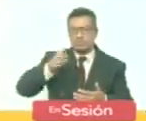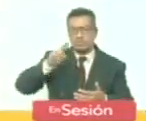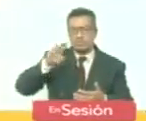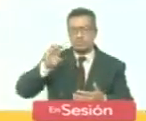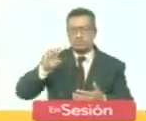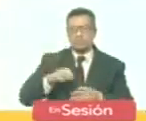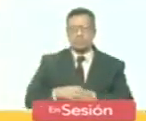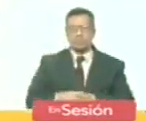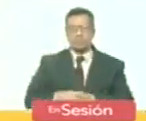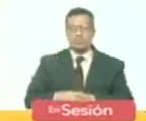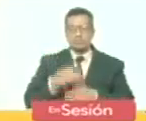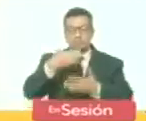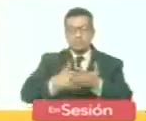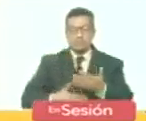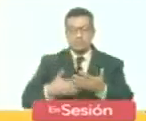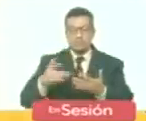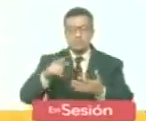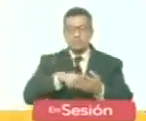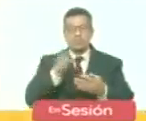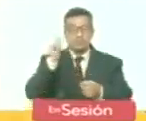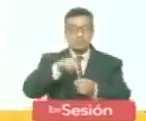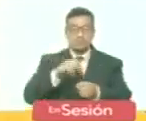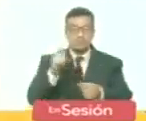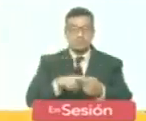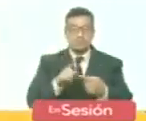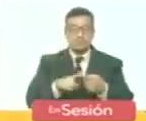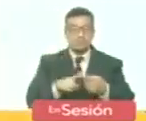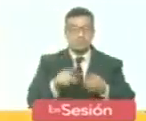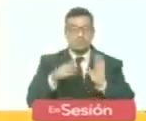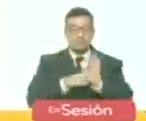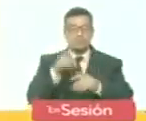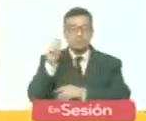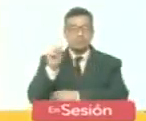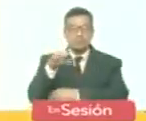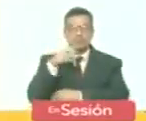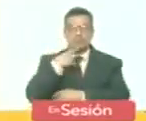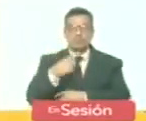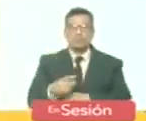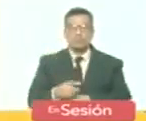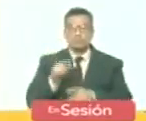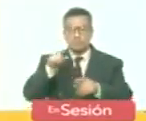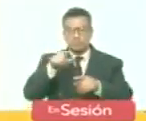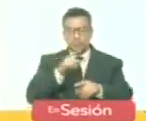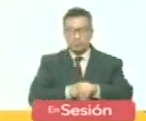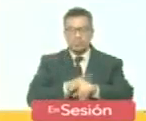A esta hora, en que las viudas de las sanciones están con su discurso.